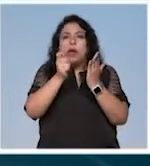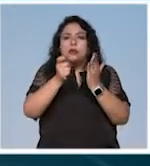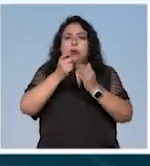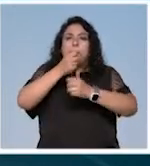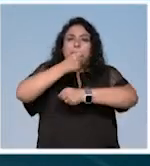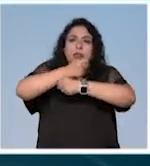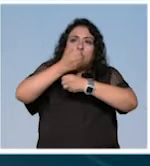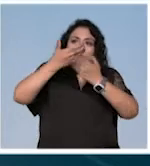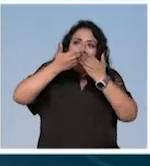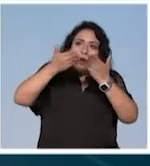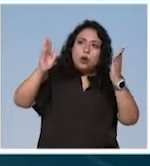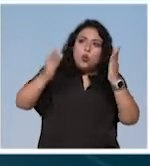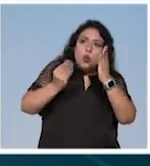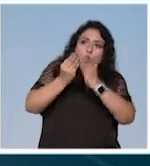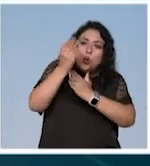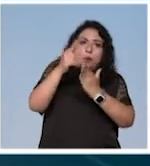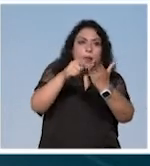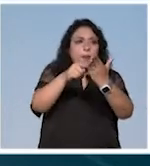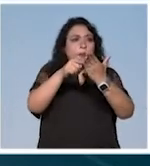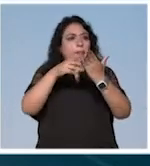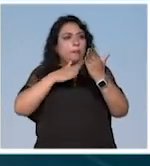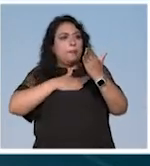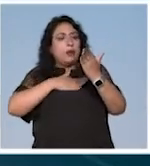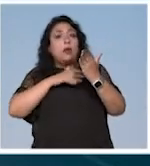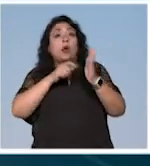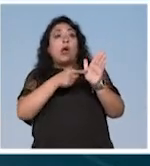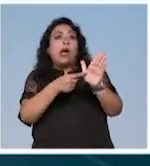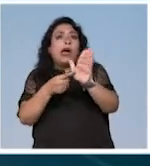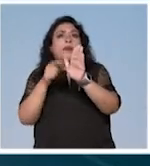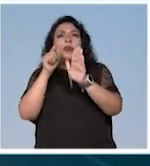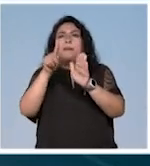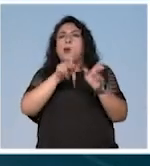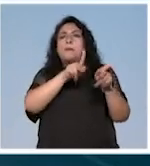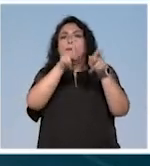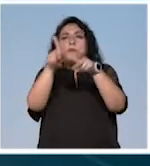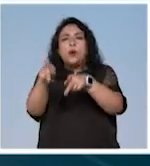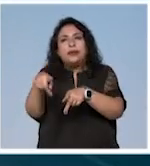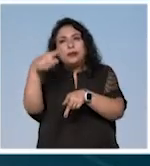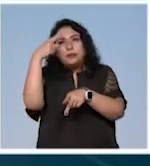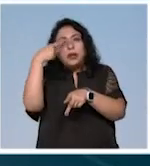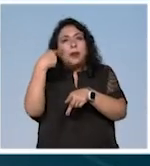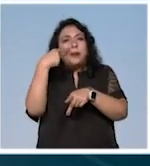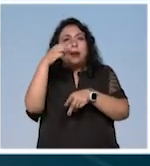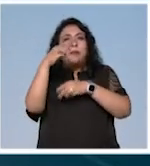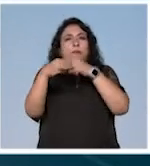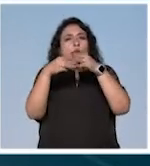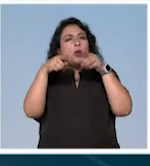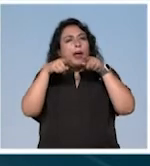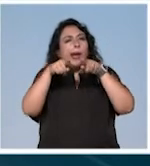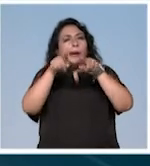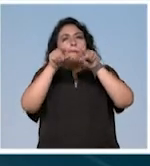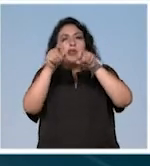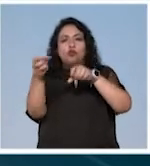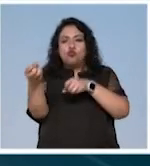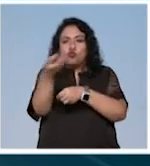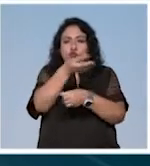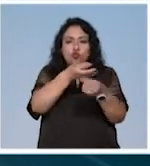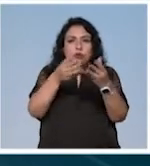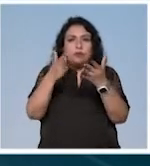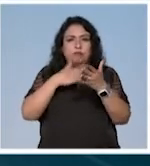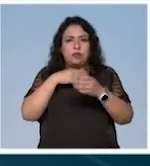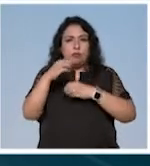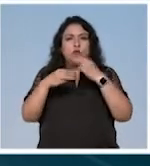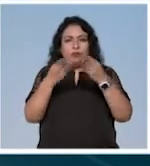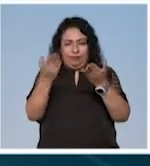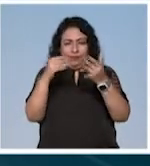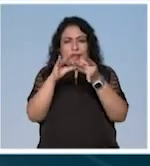mirar lo nuevo y para mostrar lo nuestro. También son puentes para transitar por esos mundos paralelos que enriquecen al nuestro. Cuénteme qué